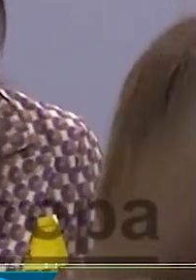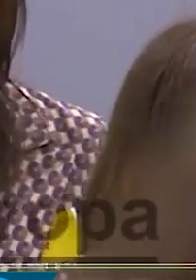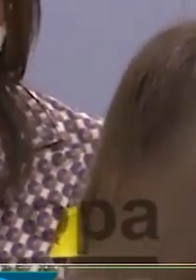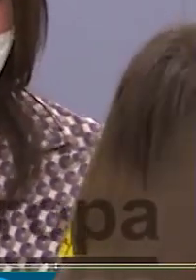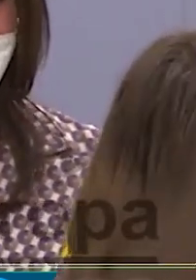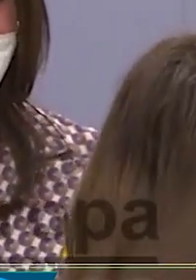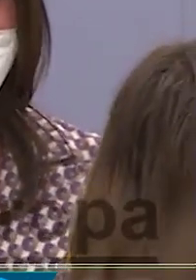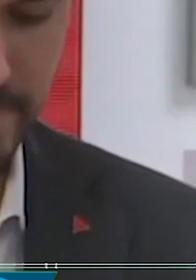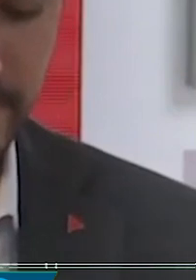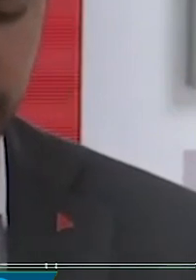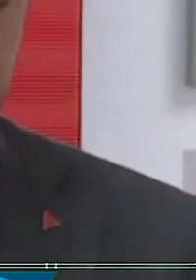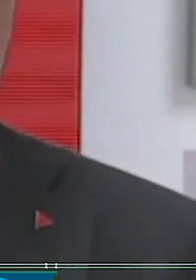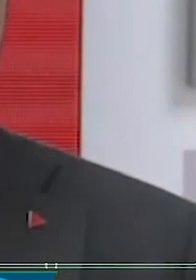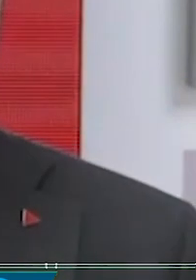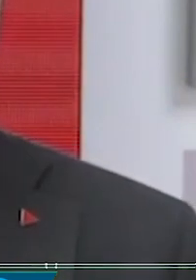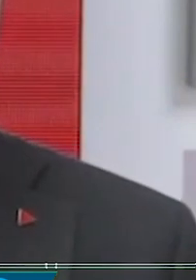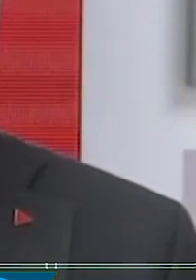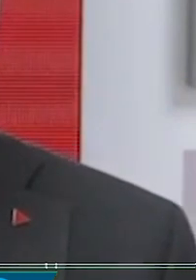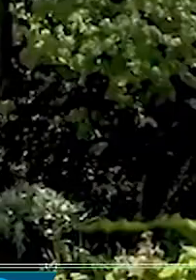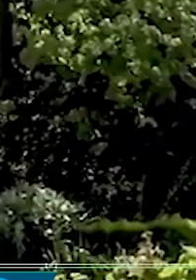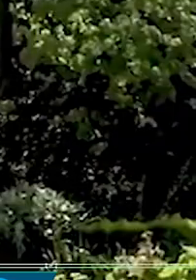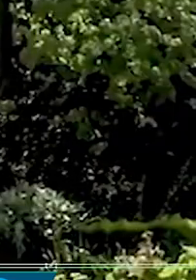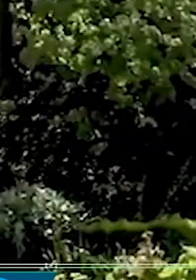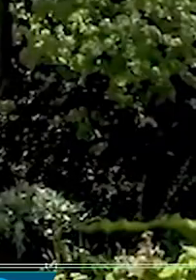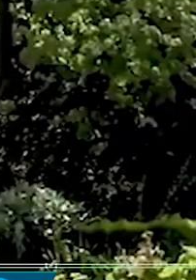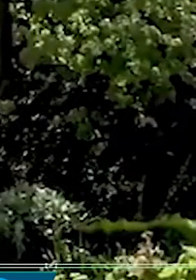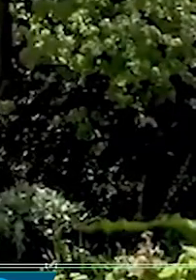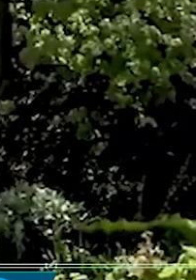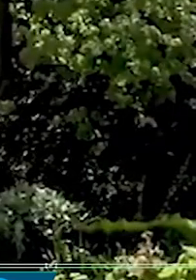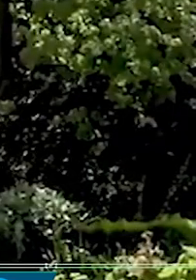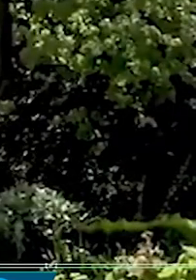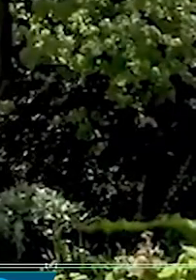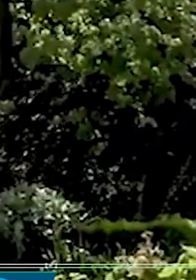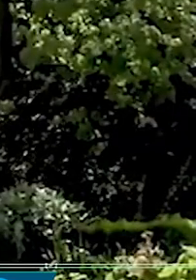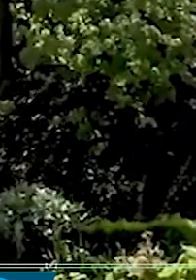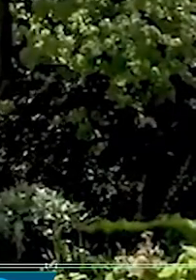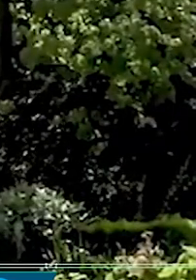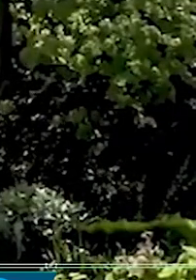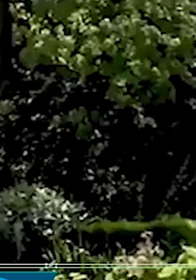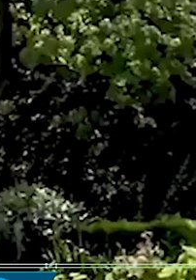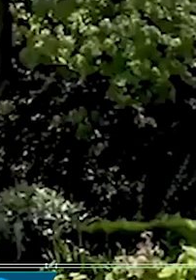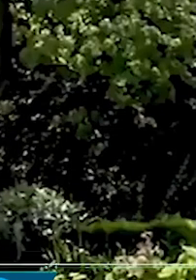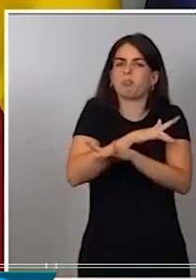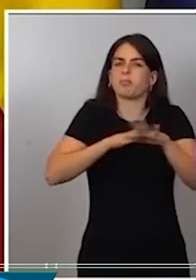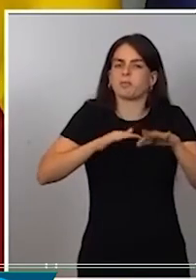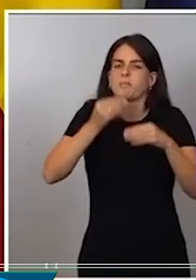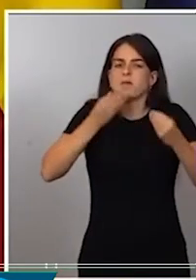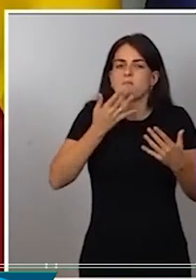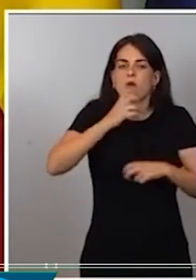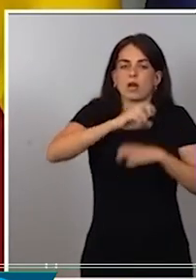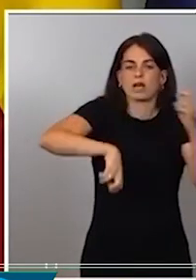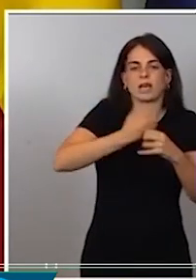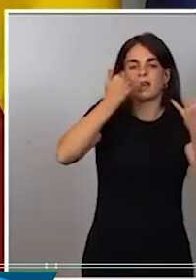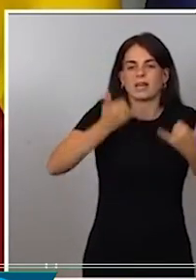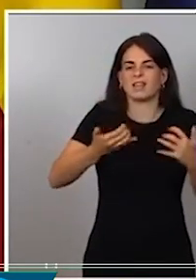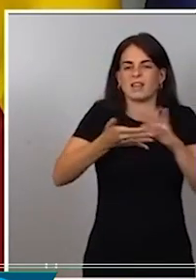gestione el Ministerio de Consumo, tanto en cuanto el comunismo es contrario al capitalismo y el consumo, pues es un símbolo, uno de